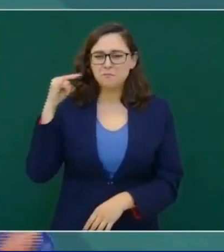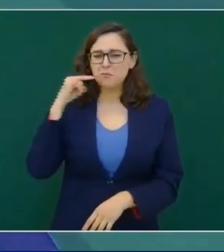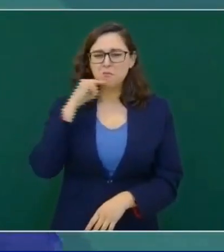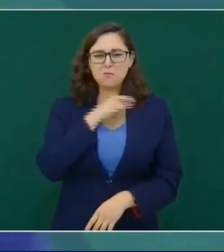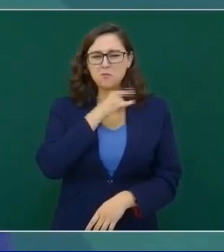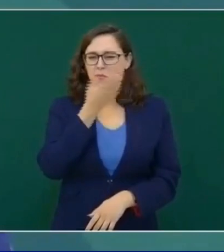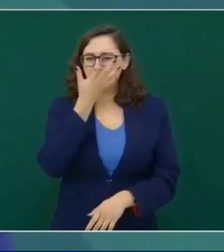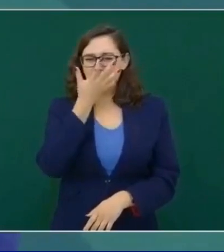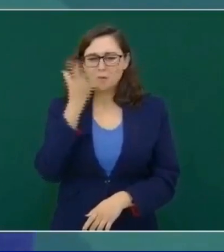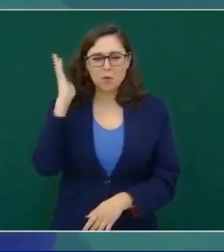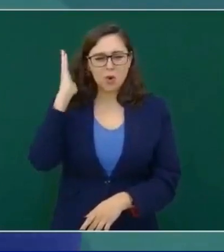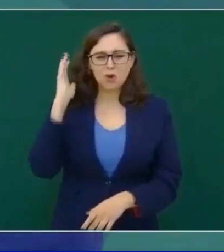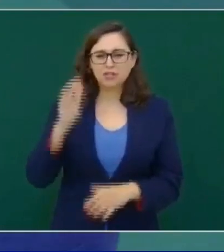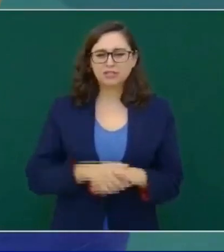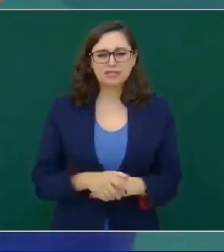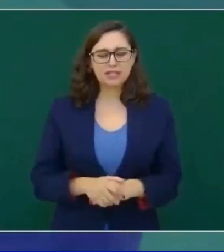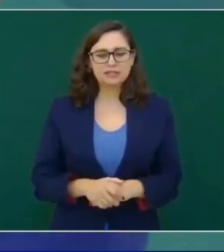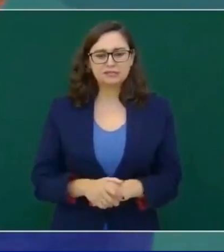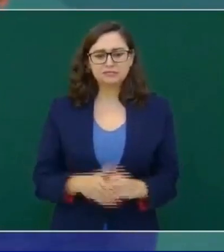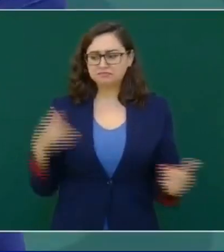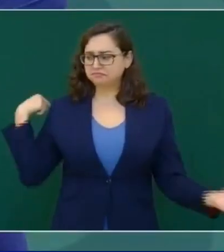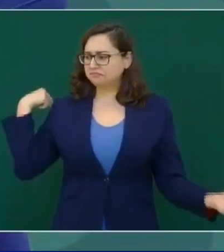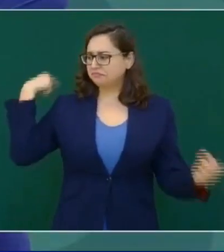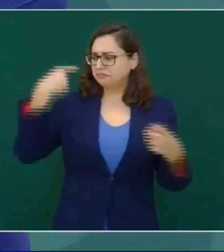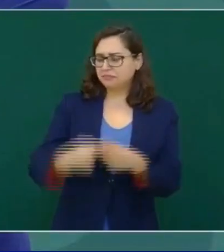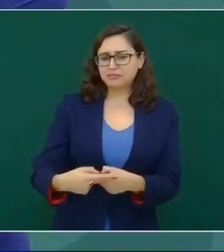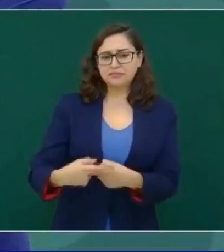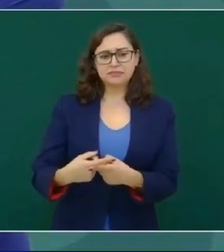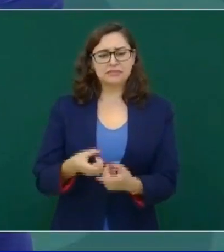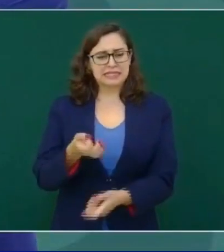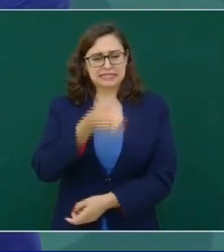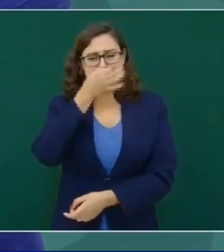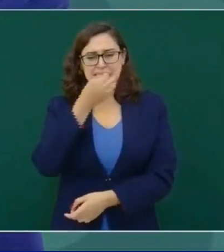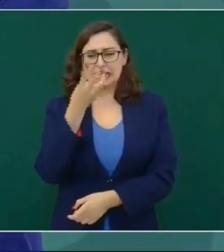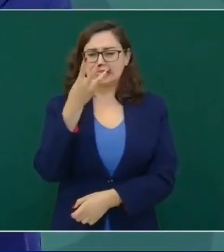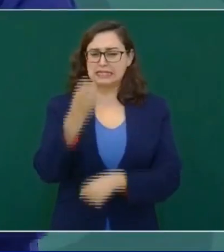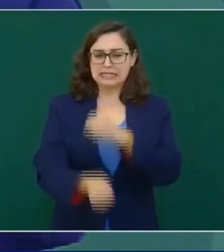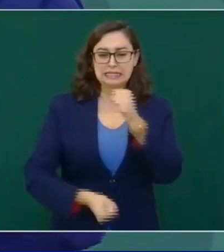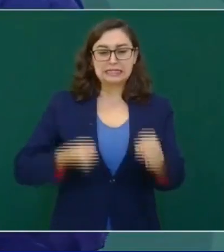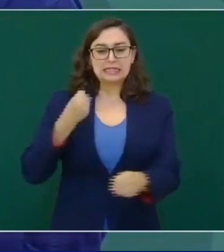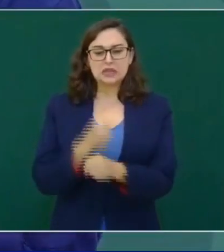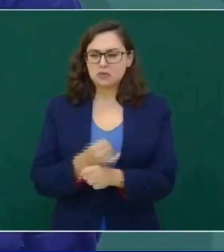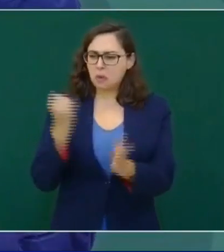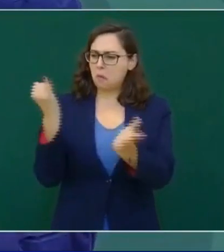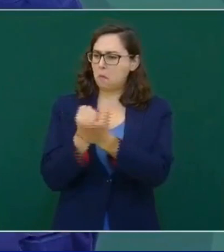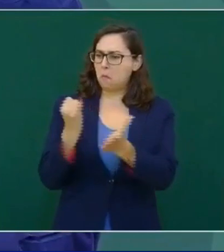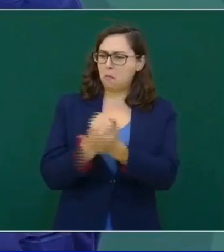¿Por qué no hemos aumentado nosotros los impuestos? Porque ahora sí están pagando